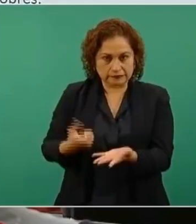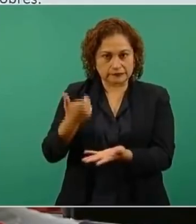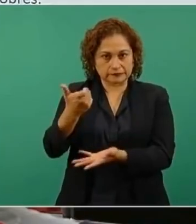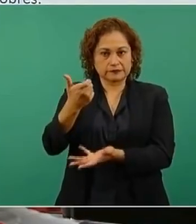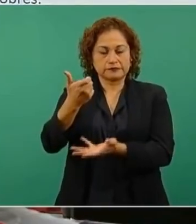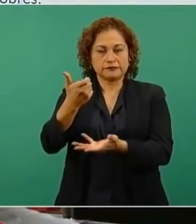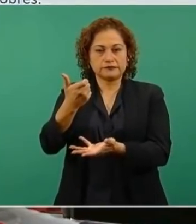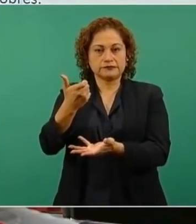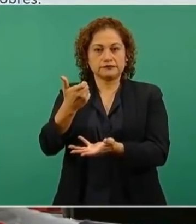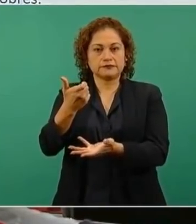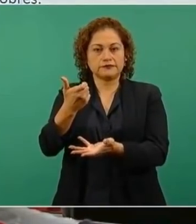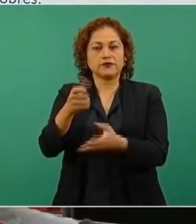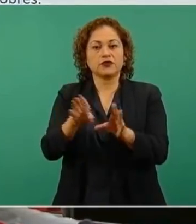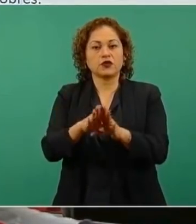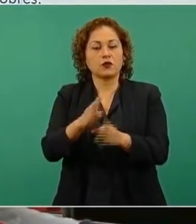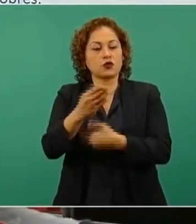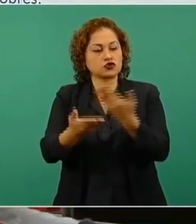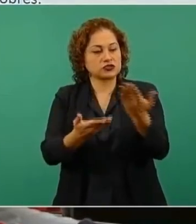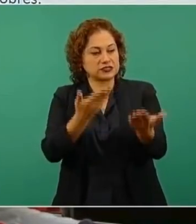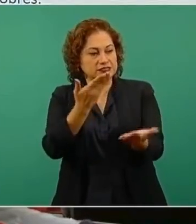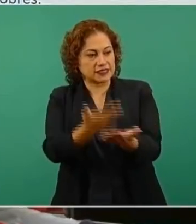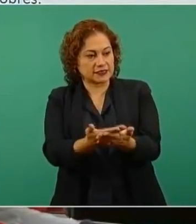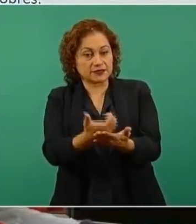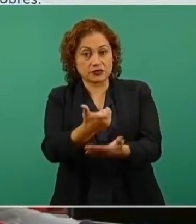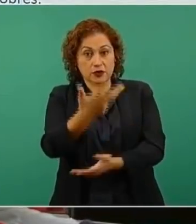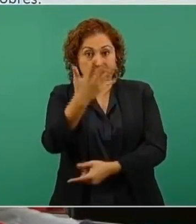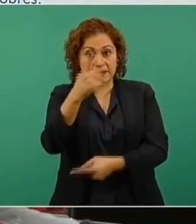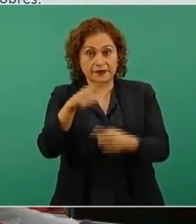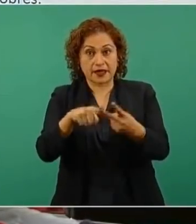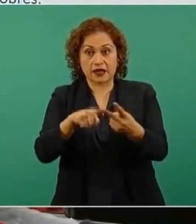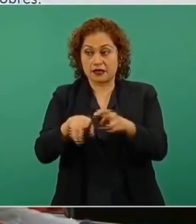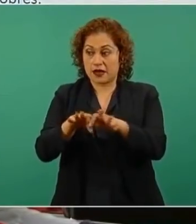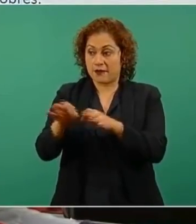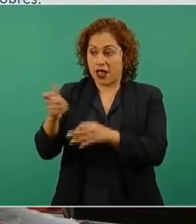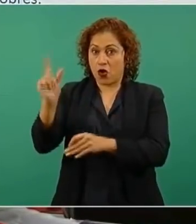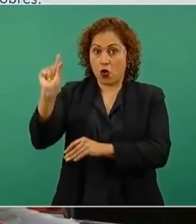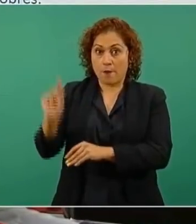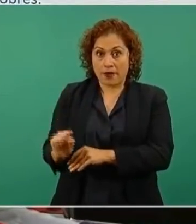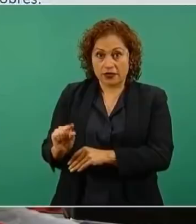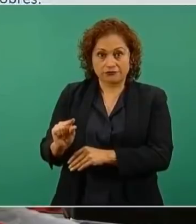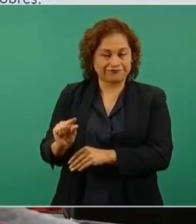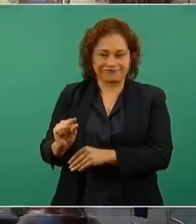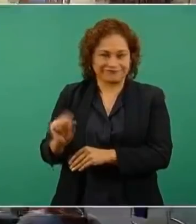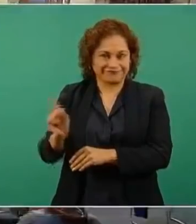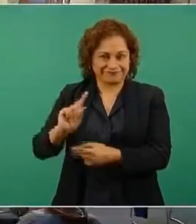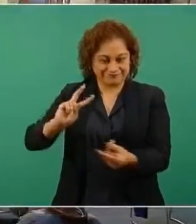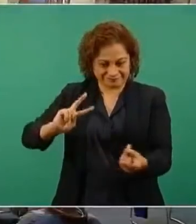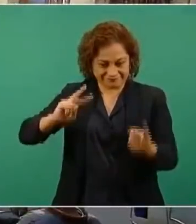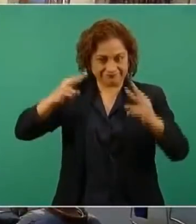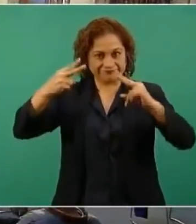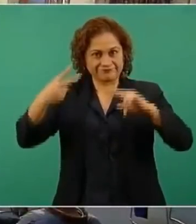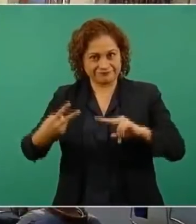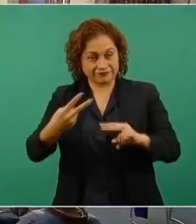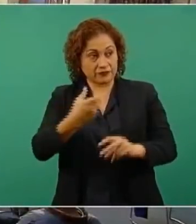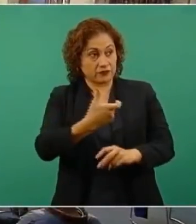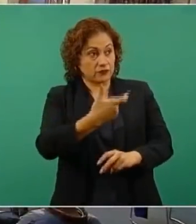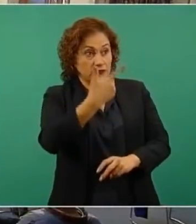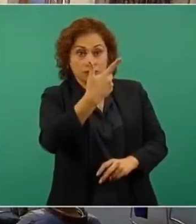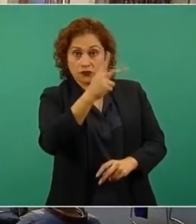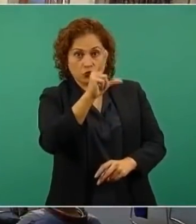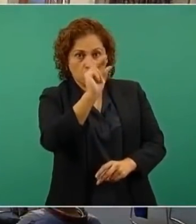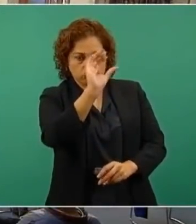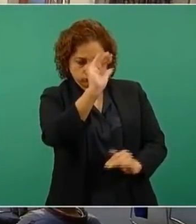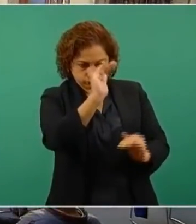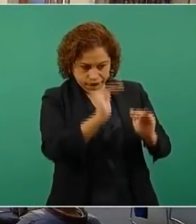aumentar tarifas de servicios públicos, bajar salarios, ¿no? Pues es ahora al revés, las tarifas no suben,